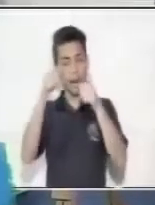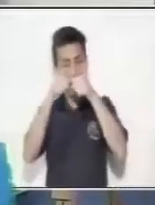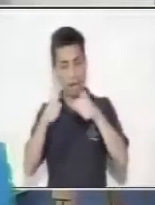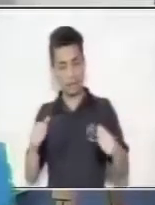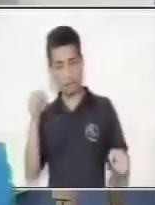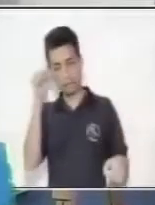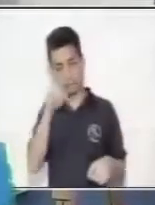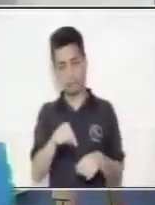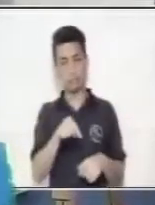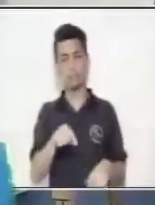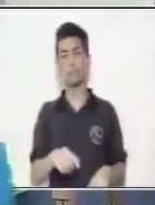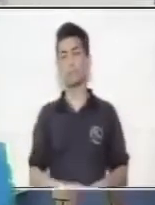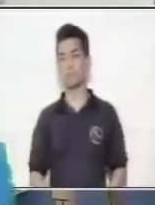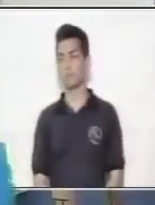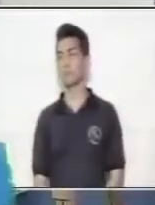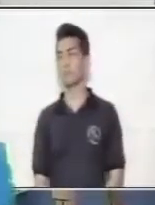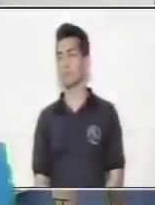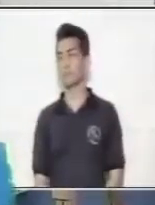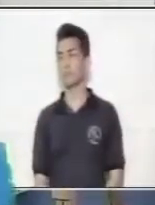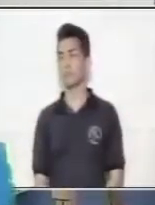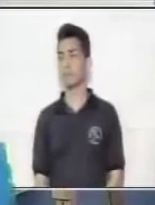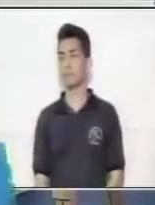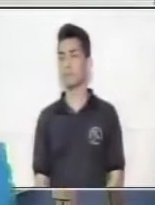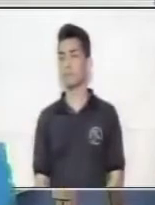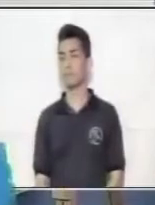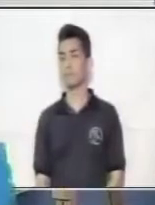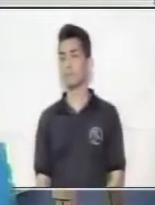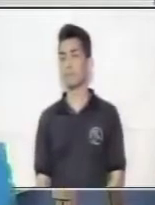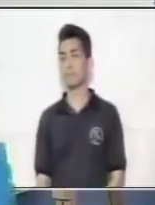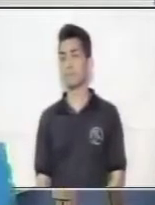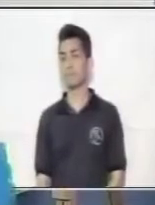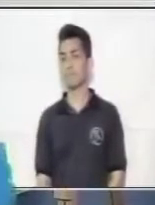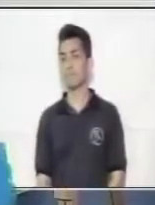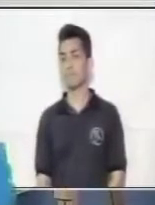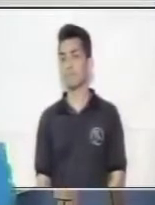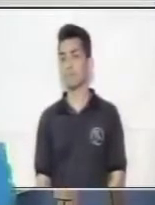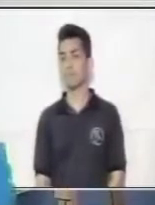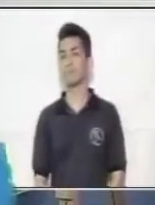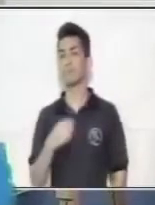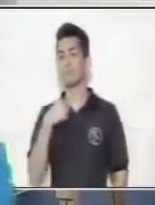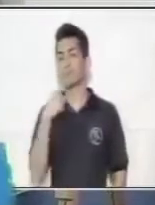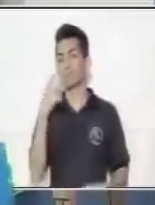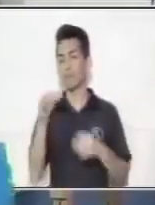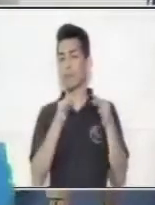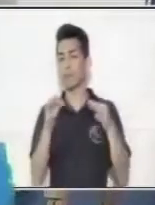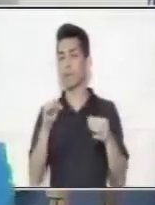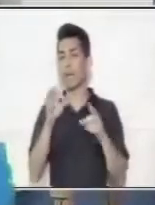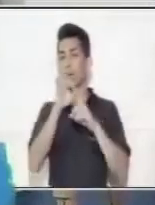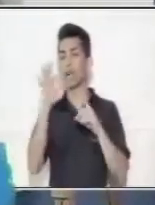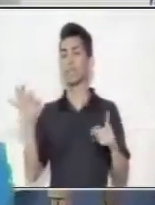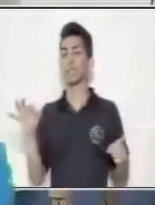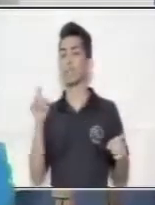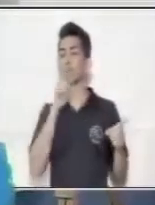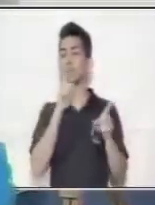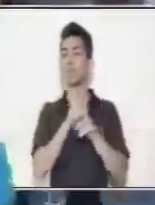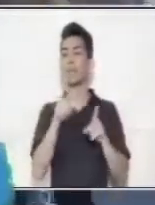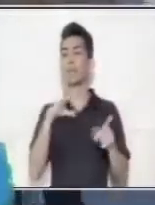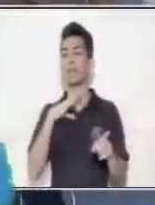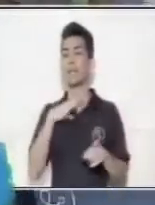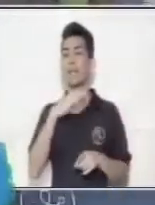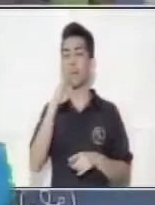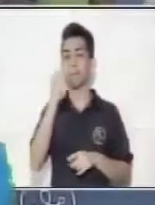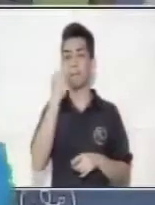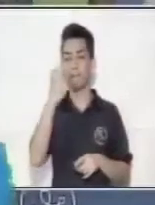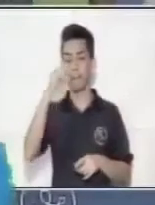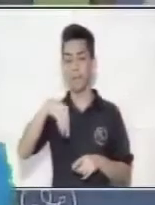de la oración. Pero como yo les explicaba, dentro de cada una de esas oraciones también existen las oraciones bimembres,